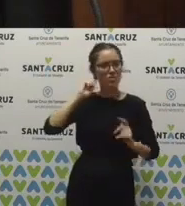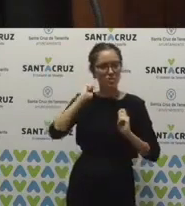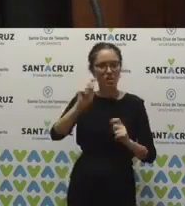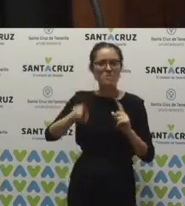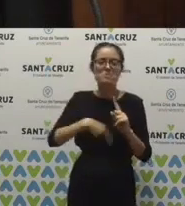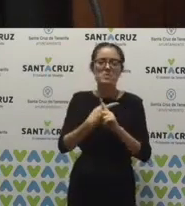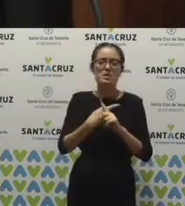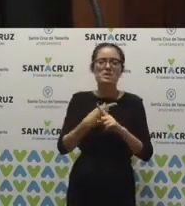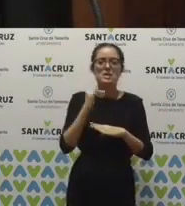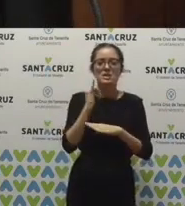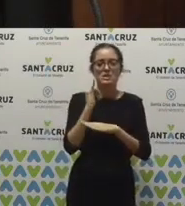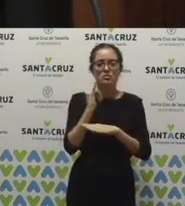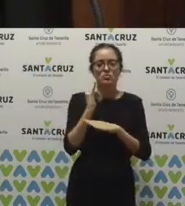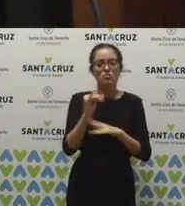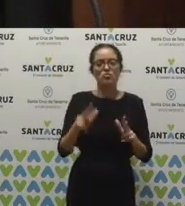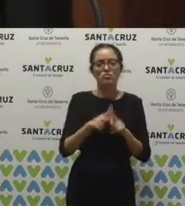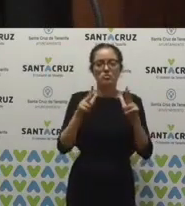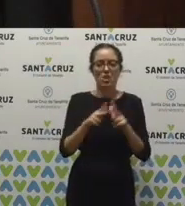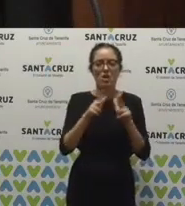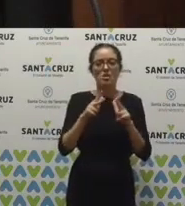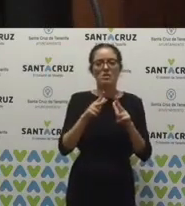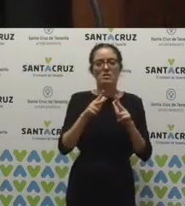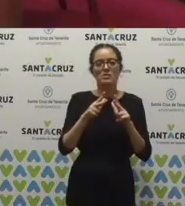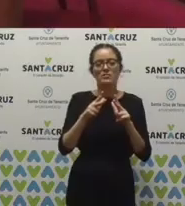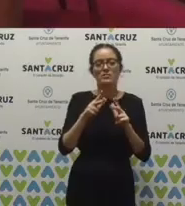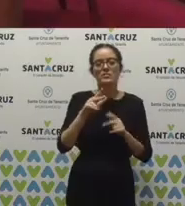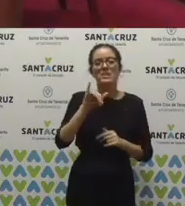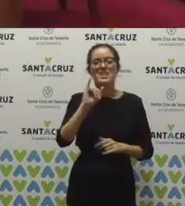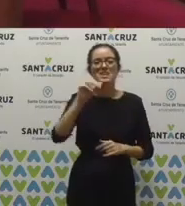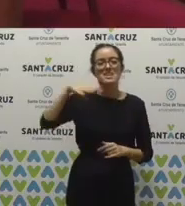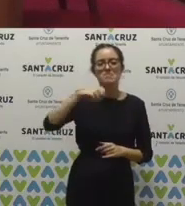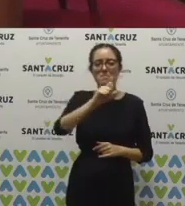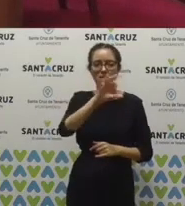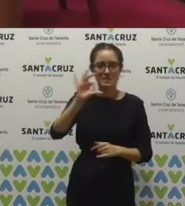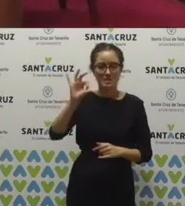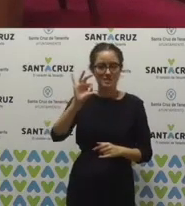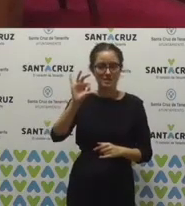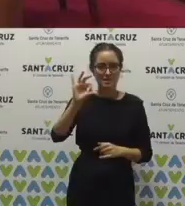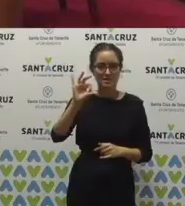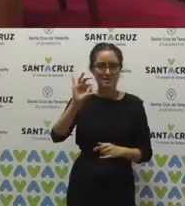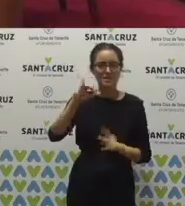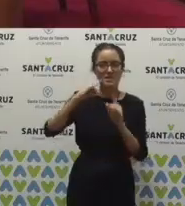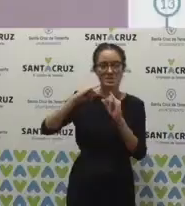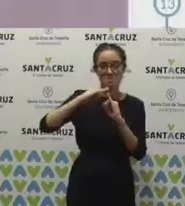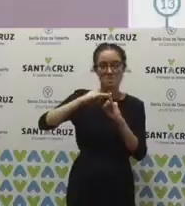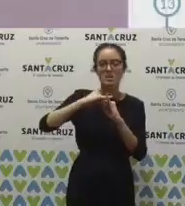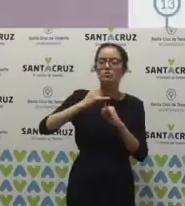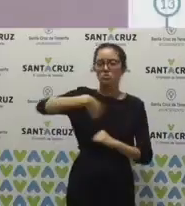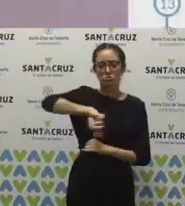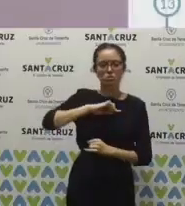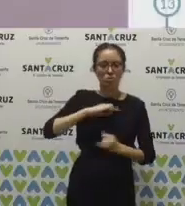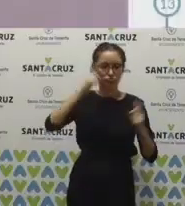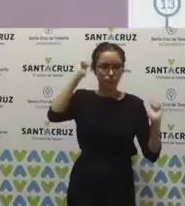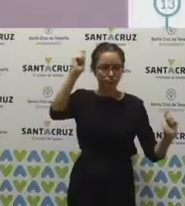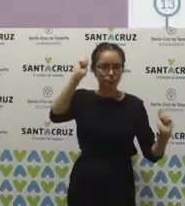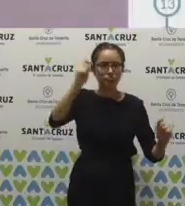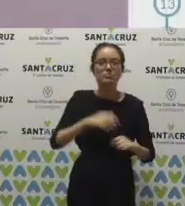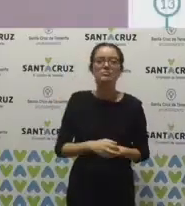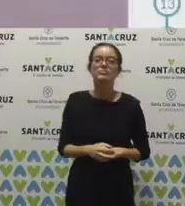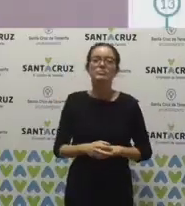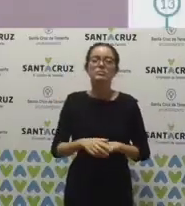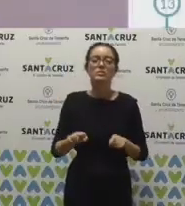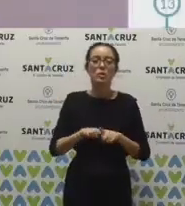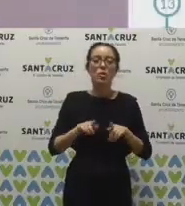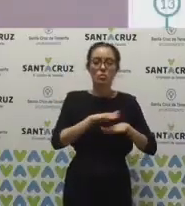municipal de atención social además de controlar y fiscalizar la labor desarrollada por el grupo por el gobierno municipal